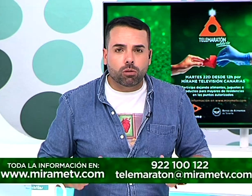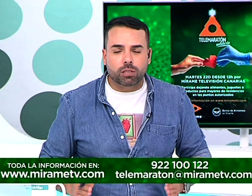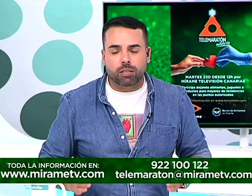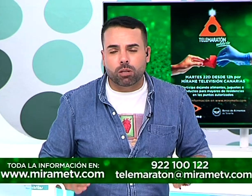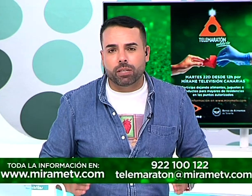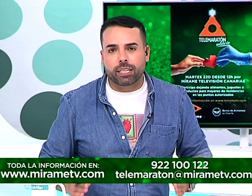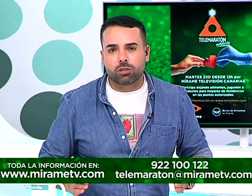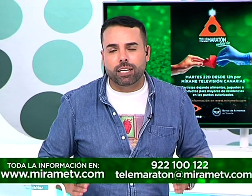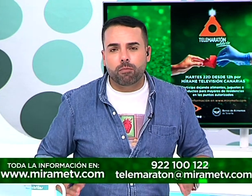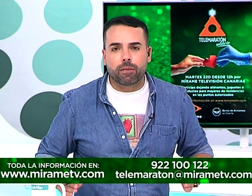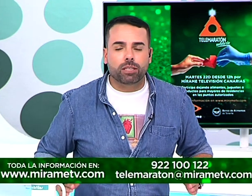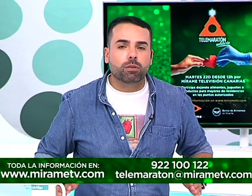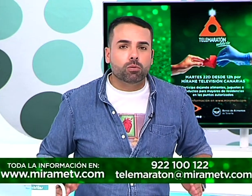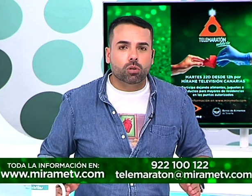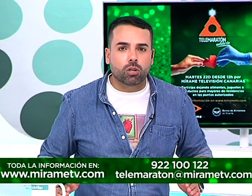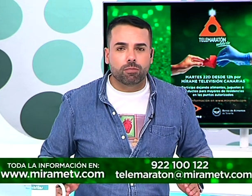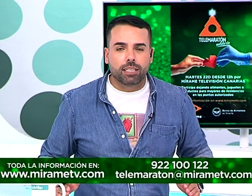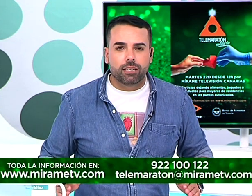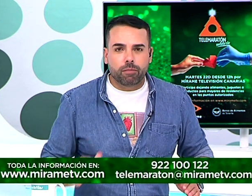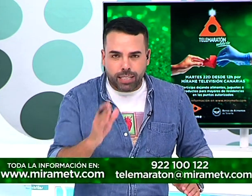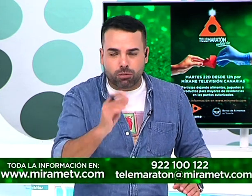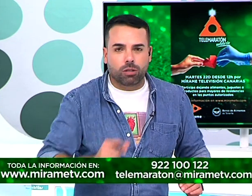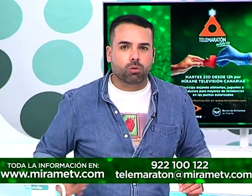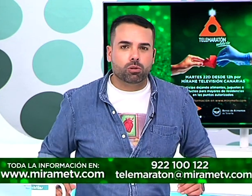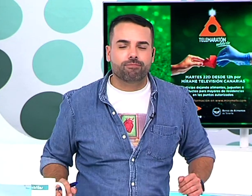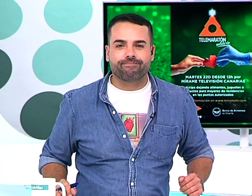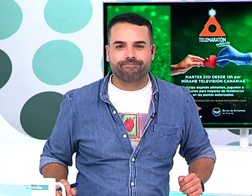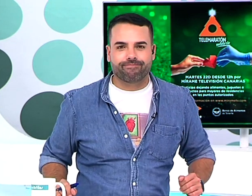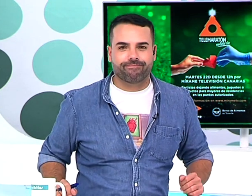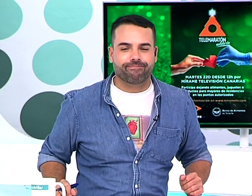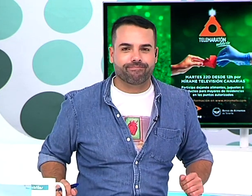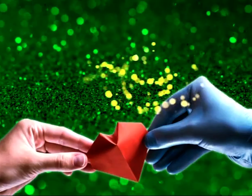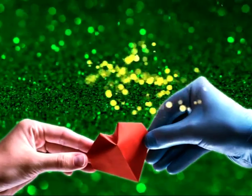puntos autorizados que pueden encontrar en miramtv.com. Miren estos saludos.